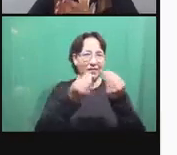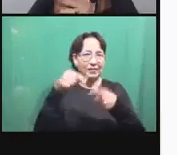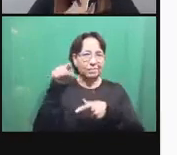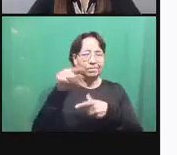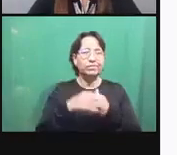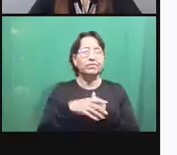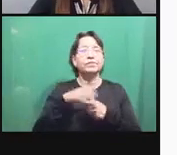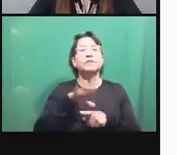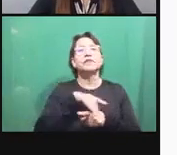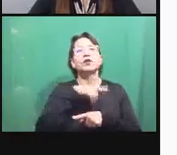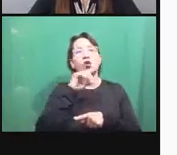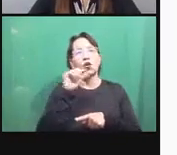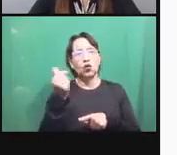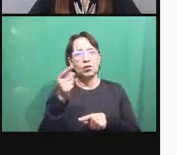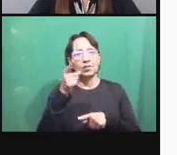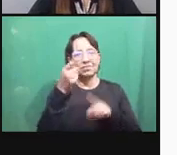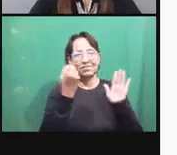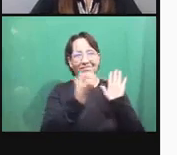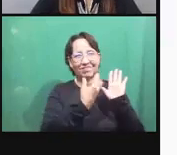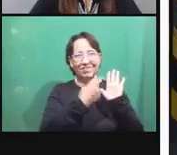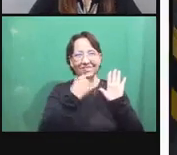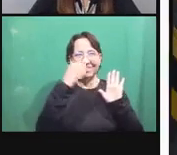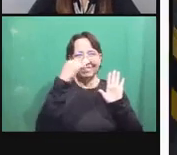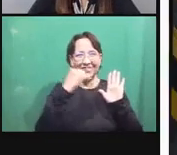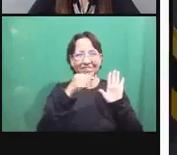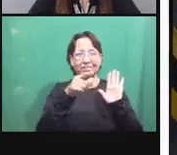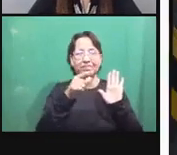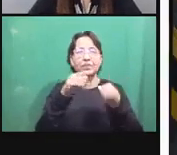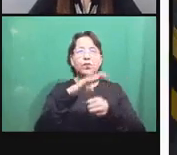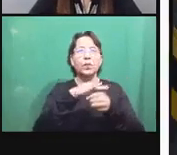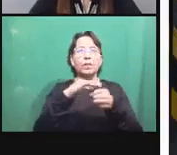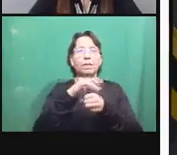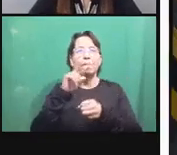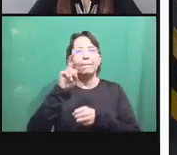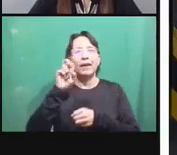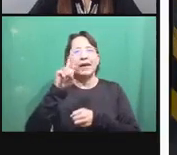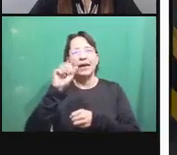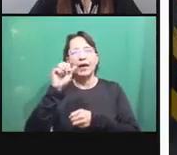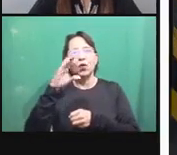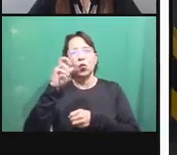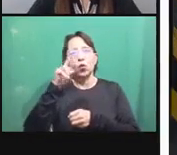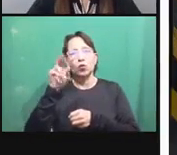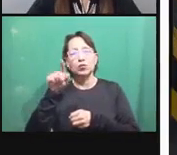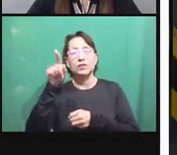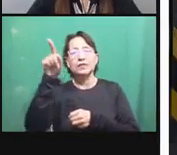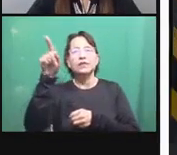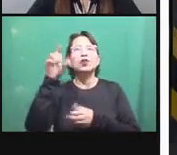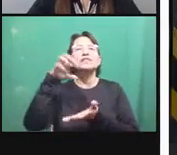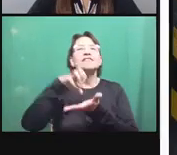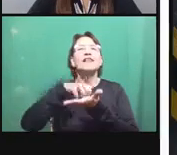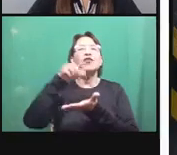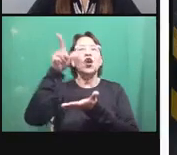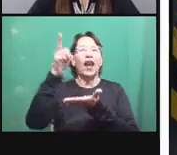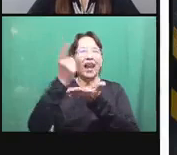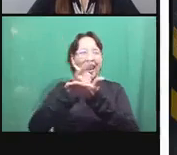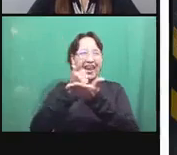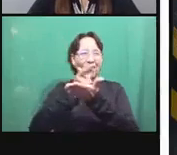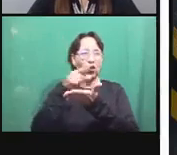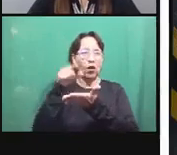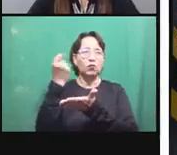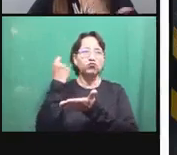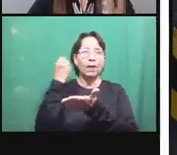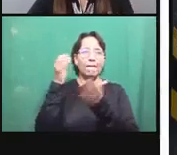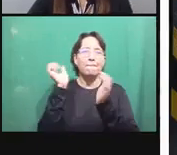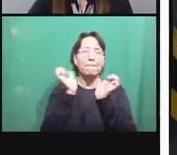esta siguiente diapositiva, que es la de en el barrio Veracruz, en el Centro Cultural del Libro, fue recientemente en